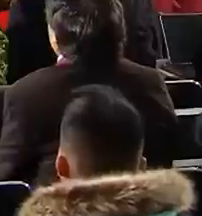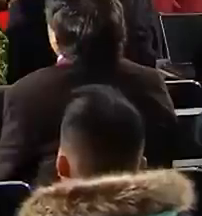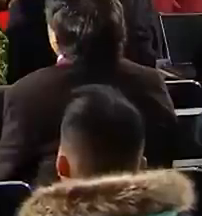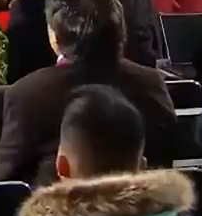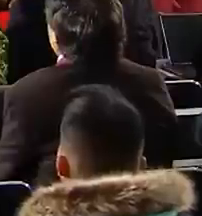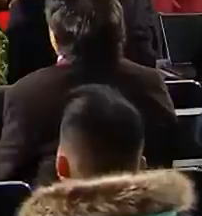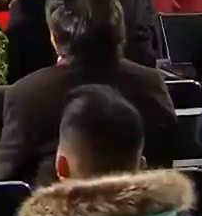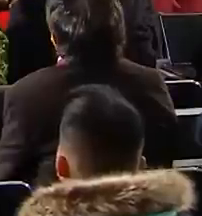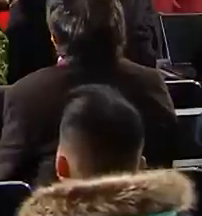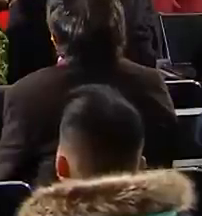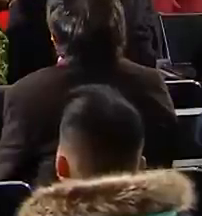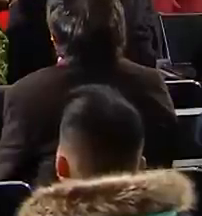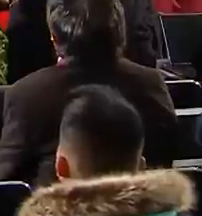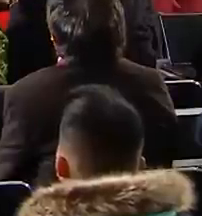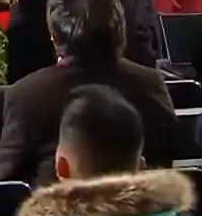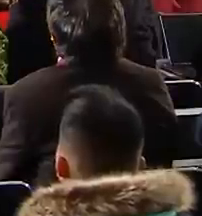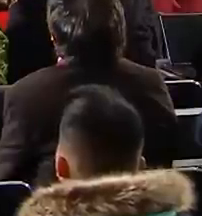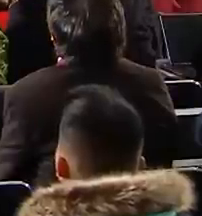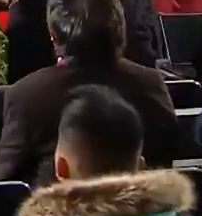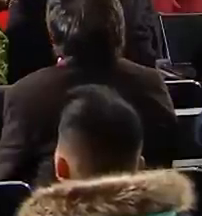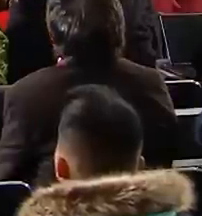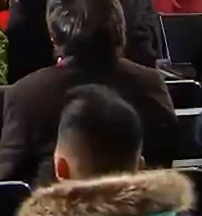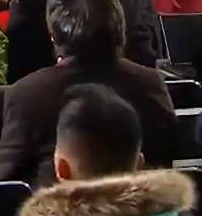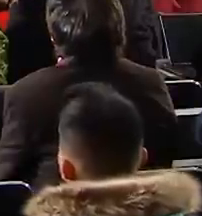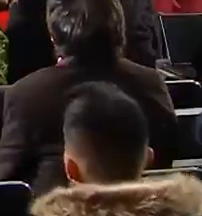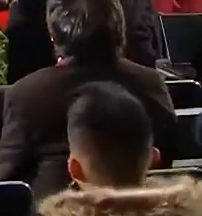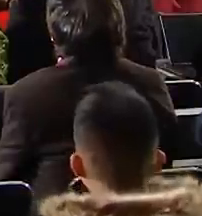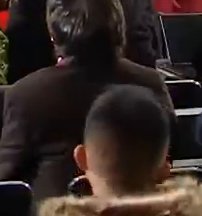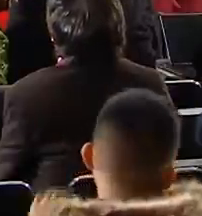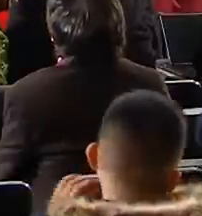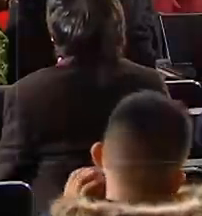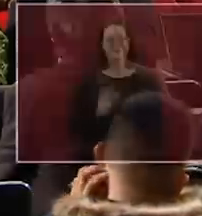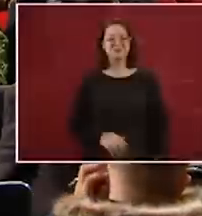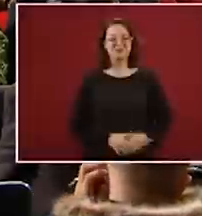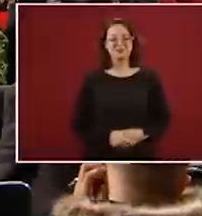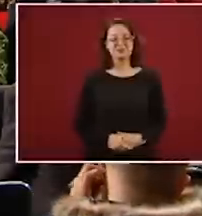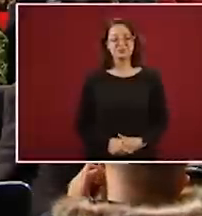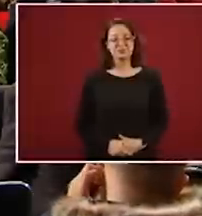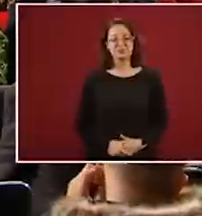¿Están interesados nacionales en el avión? No,